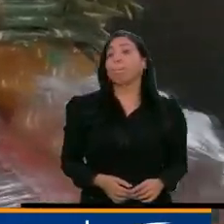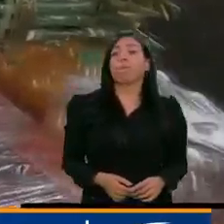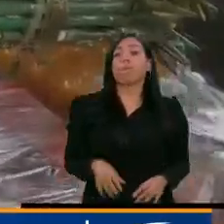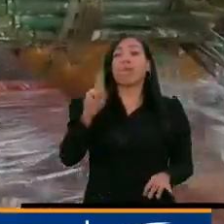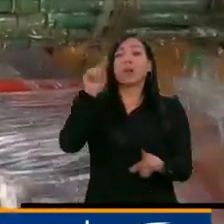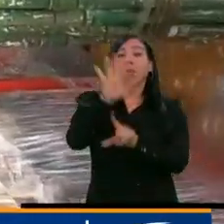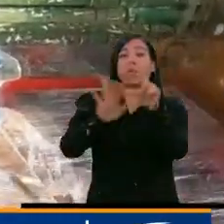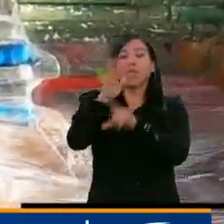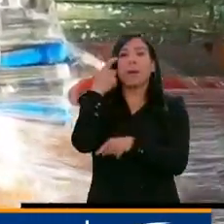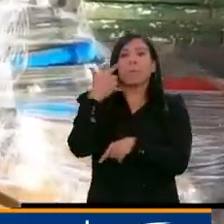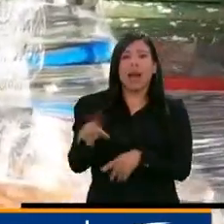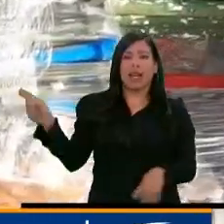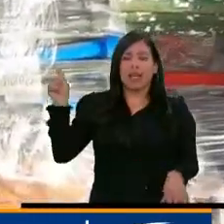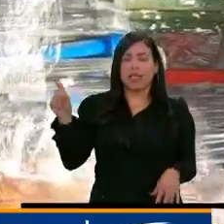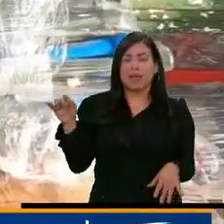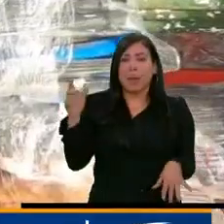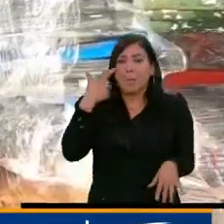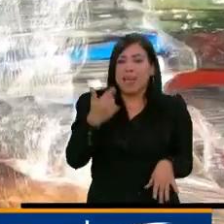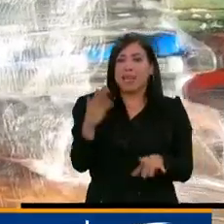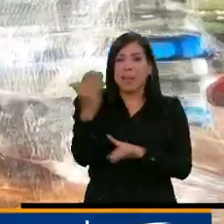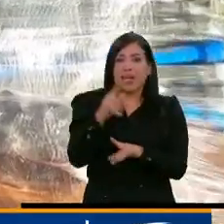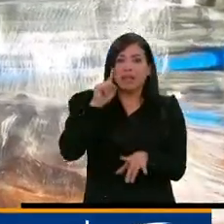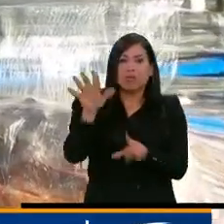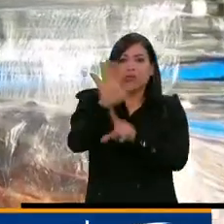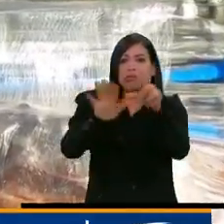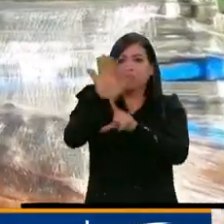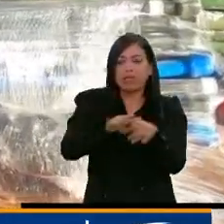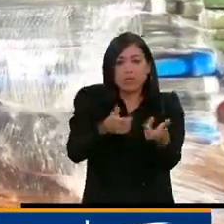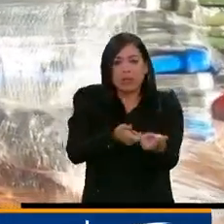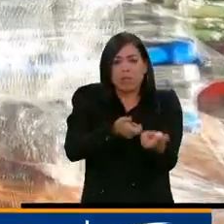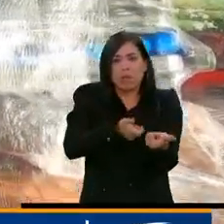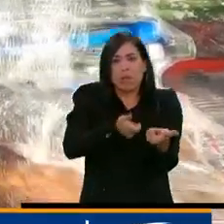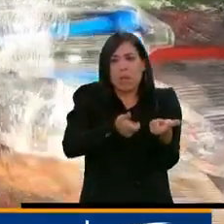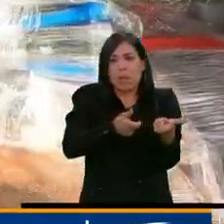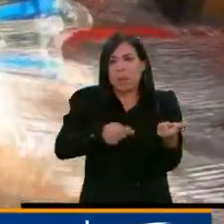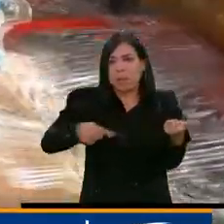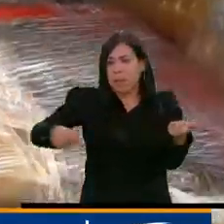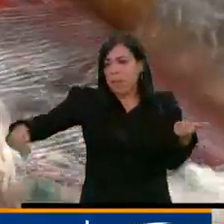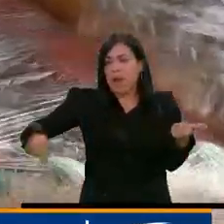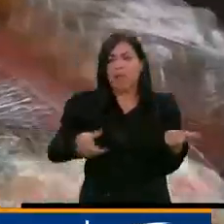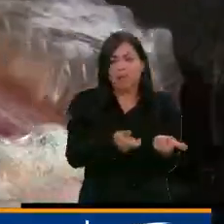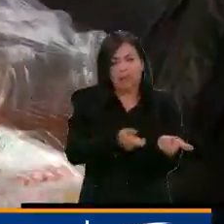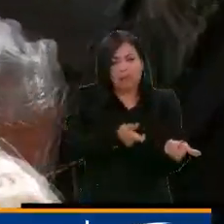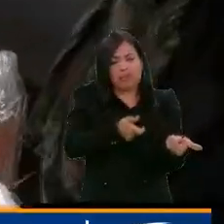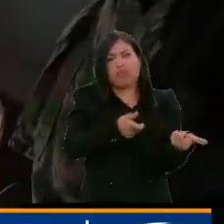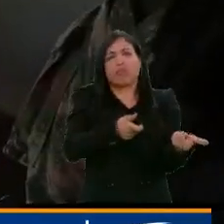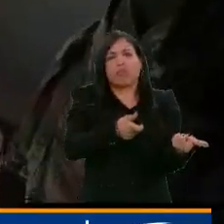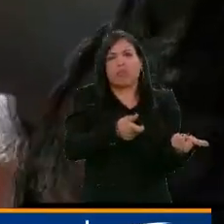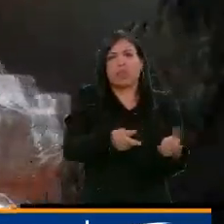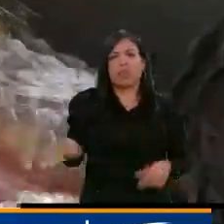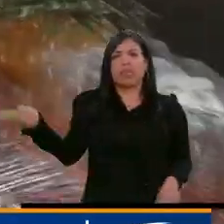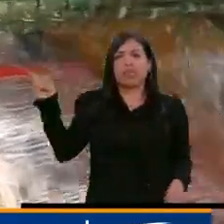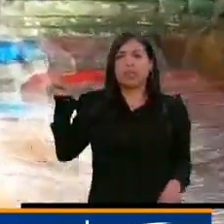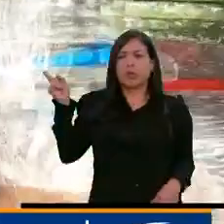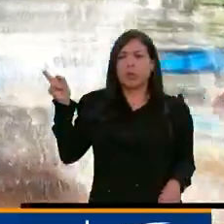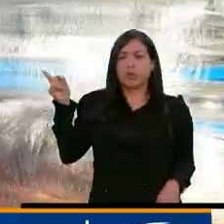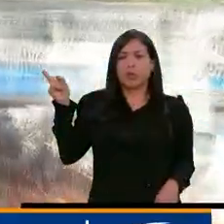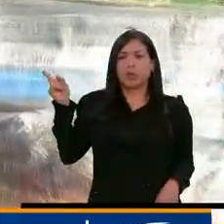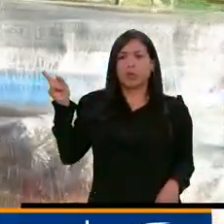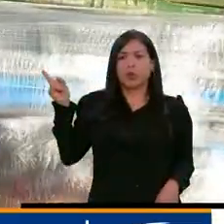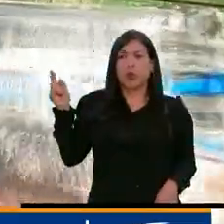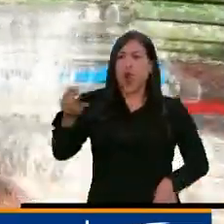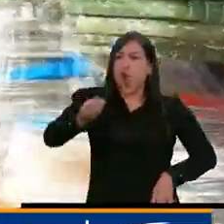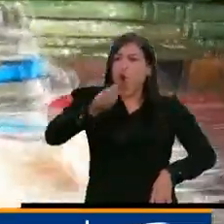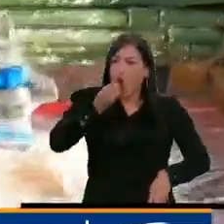En el video que pareciera sacado de una película, cada casquillo de M60 disparado desde el helicóptero cayó sobre los elementos y alimentos